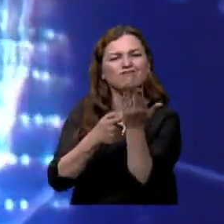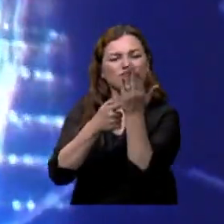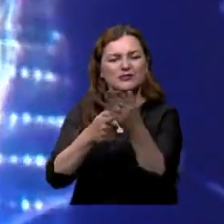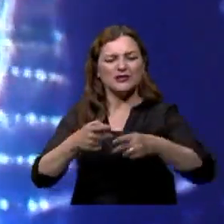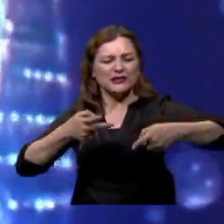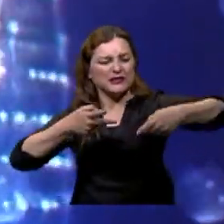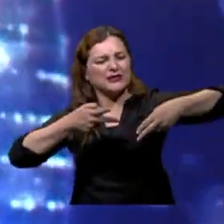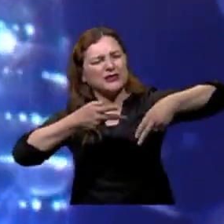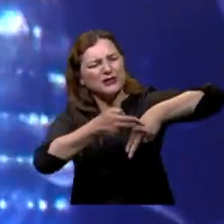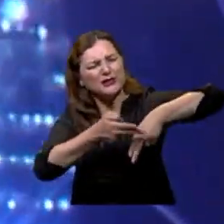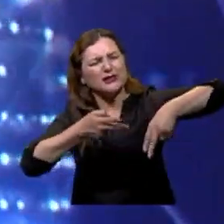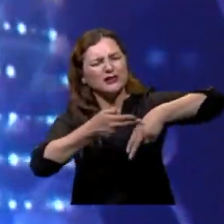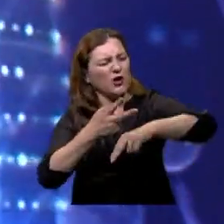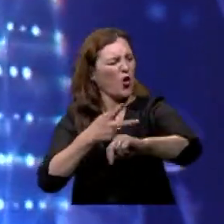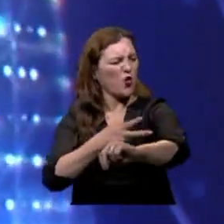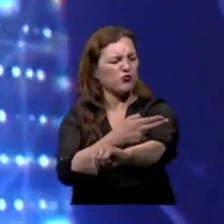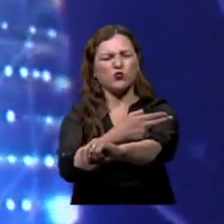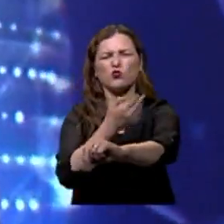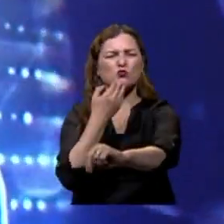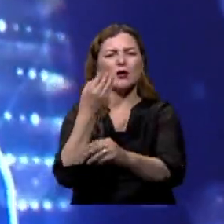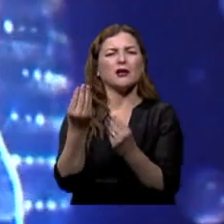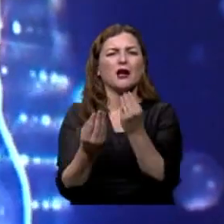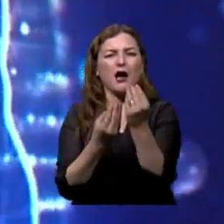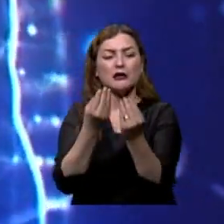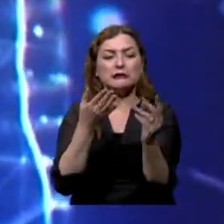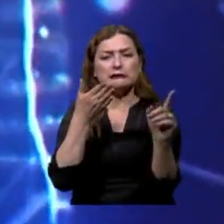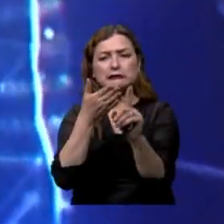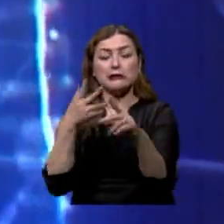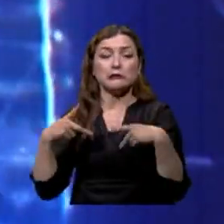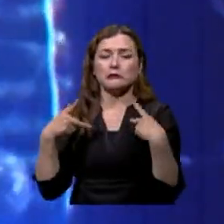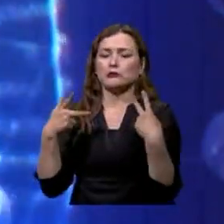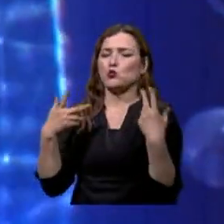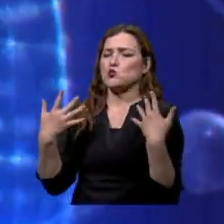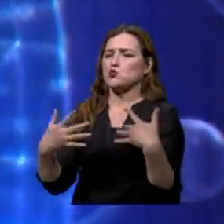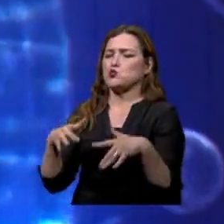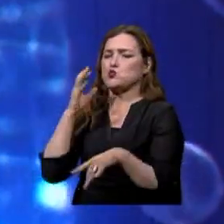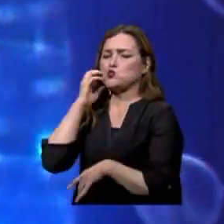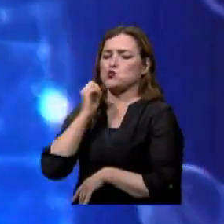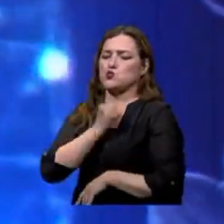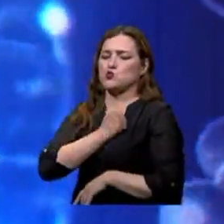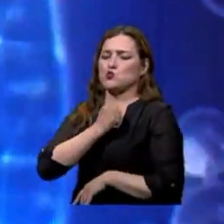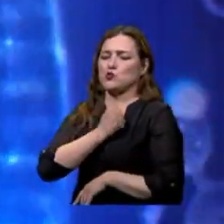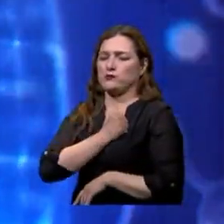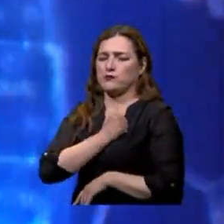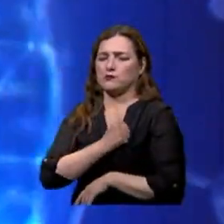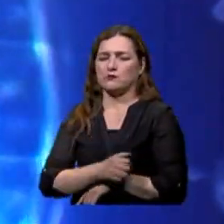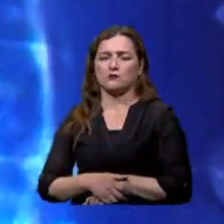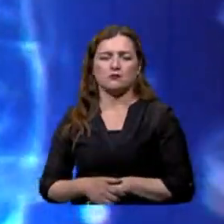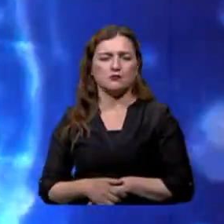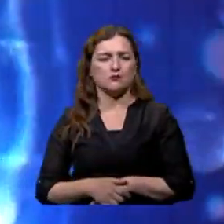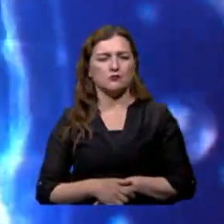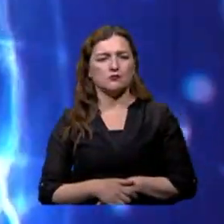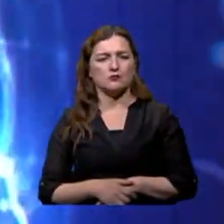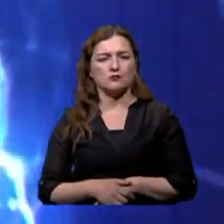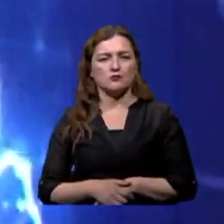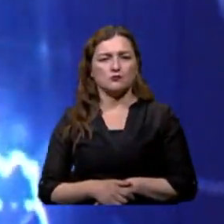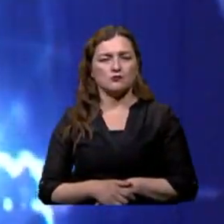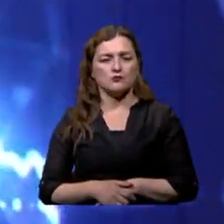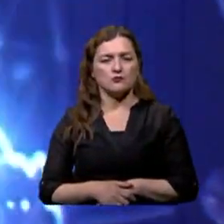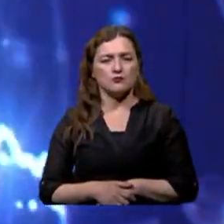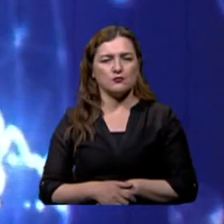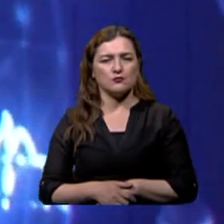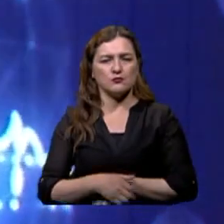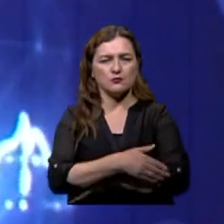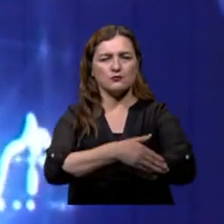estos pacientes y los retos también que enfrentan aquellas personas que han sufrido alguna amputación. Ahora